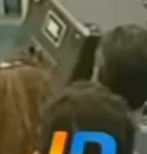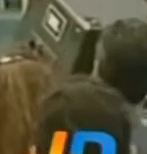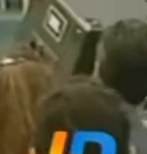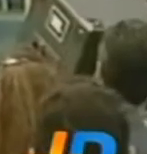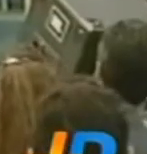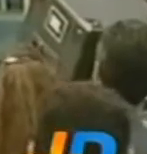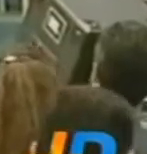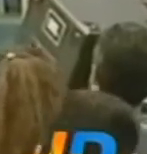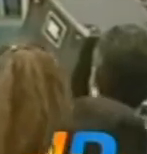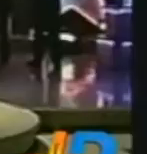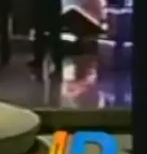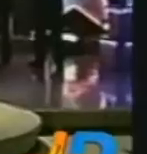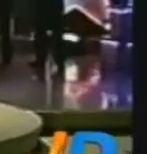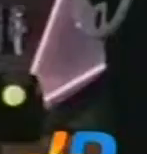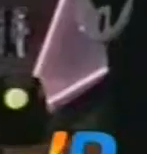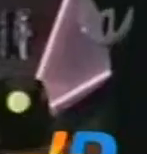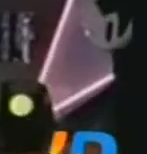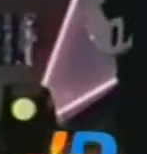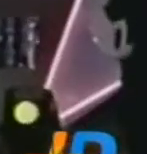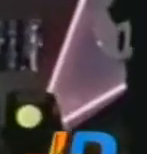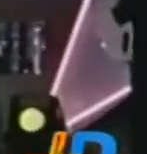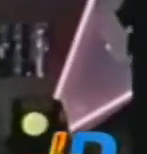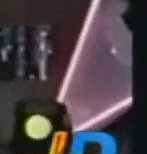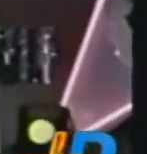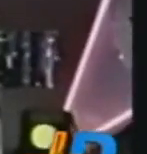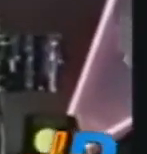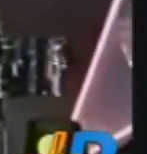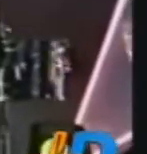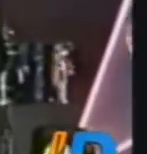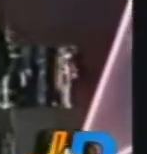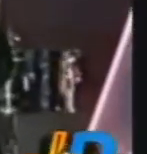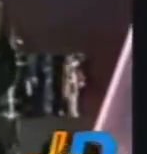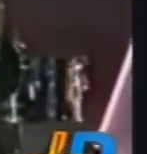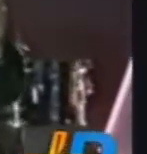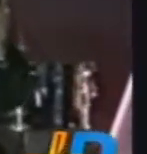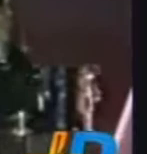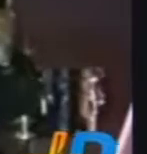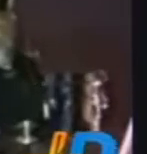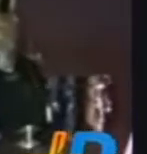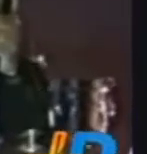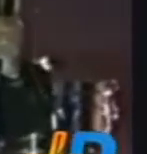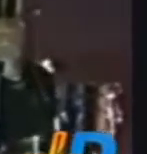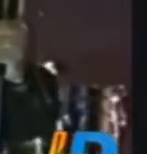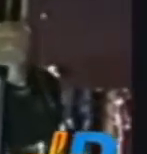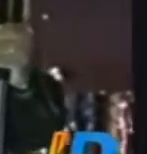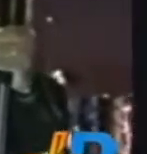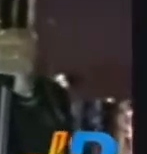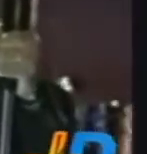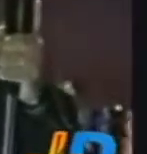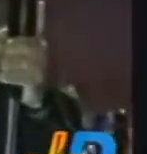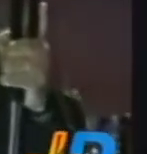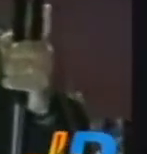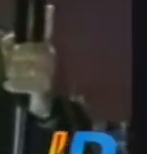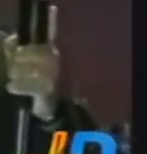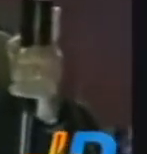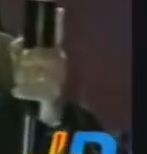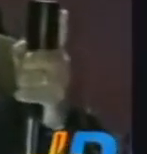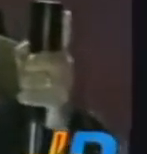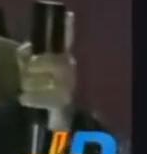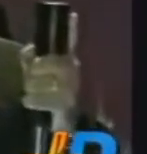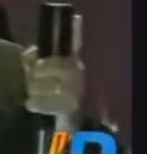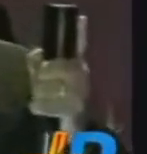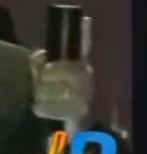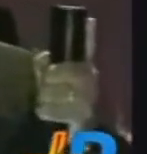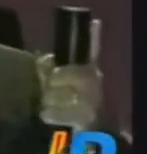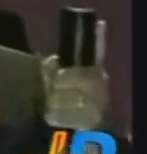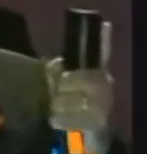amar y Yo también soy sentimental. Si un amor ardiente se nos marcha